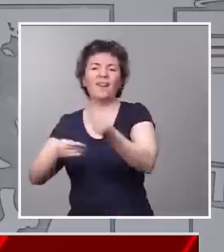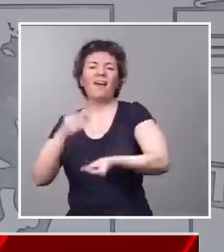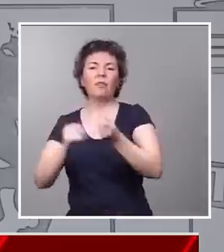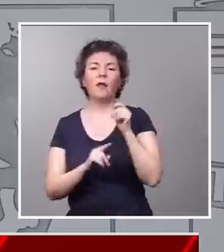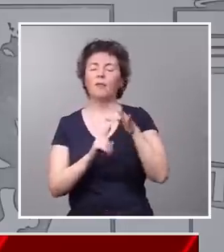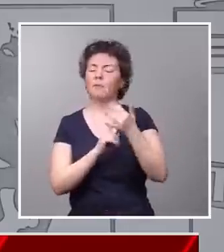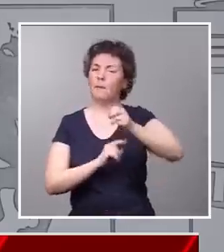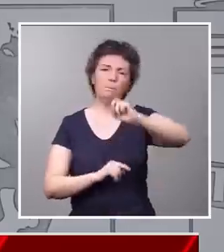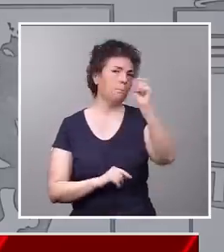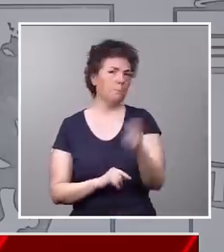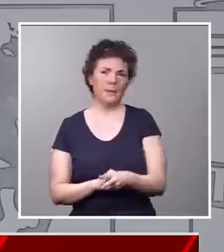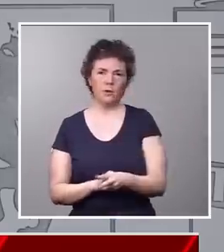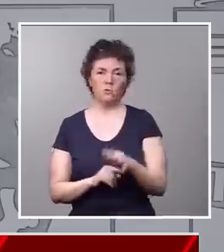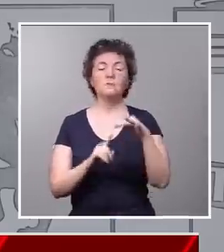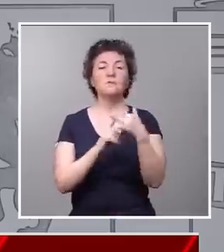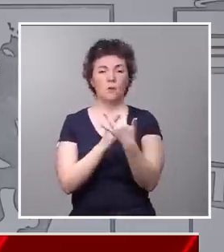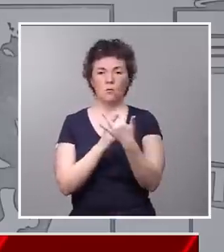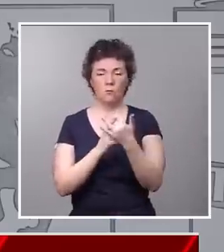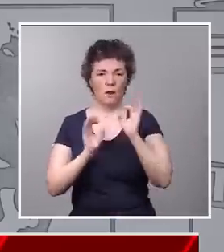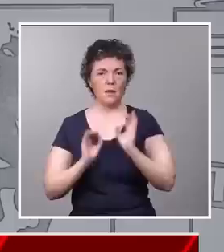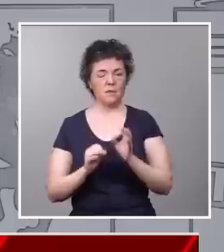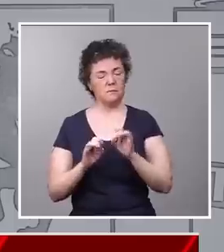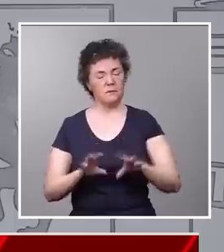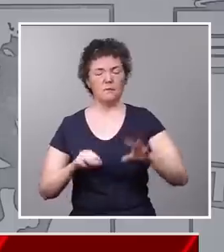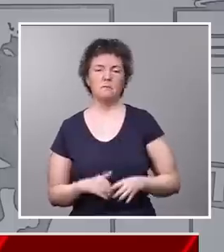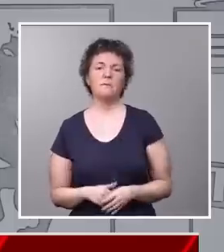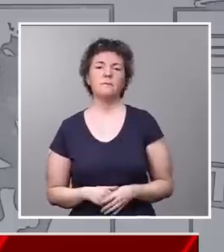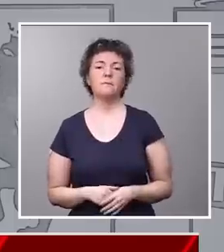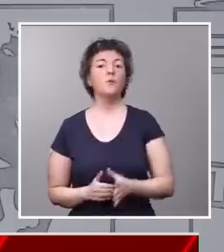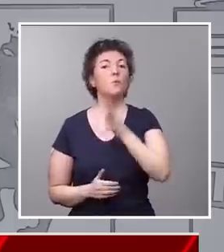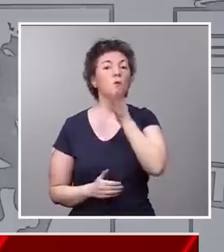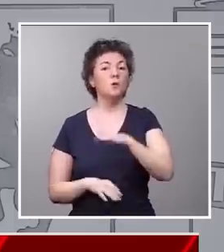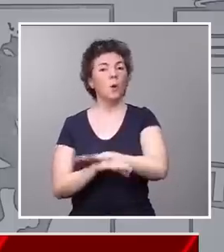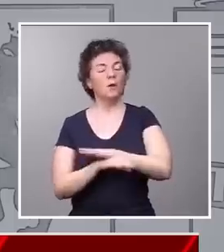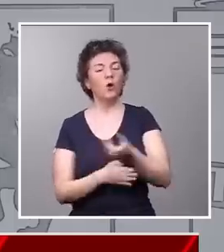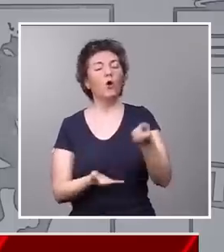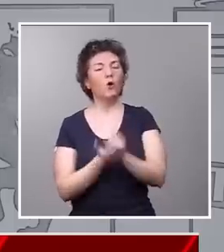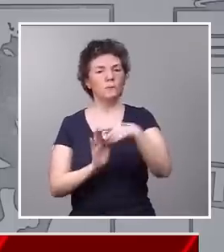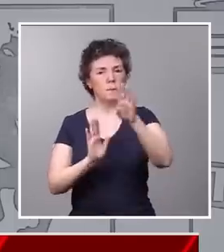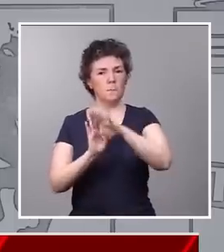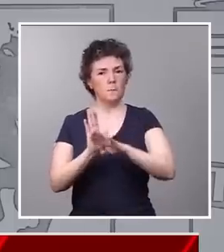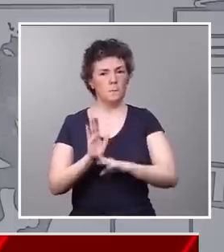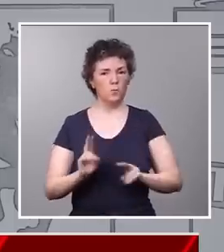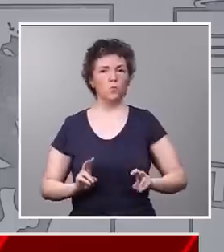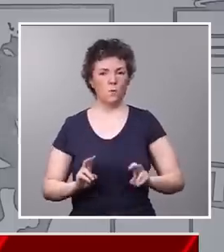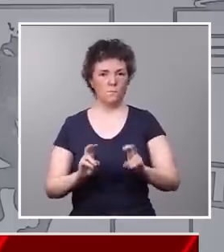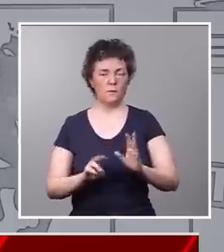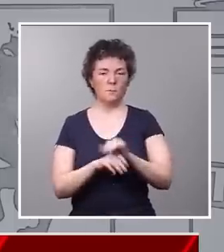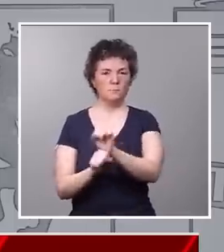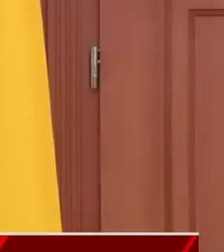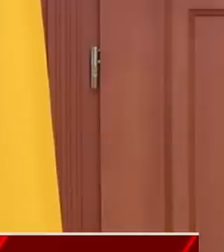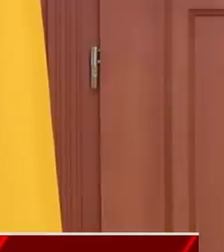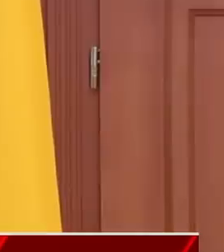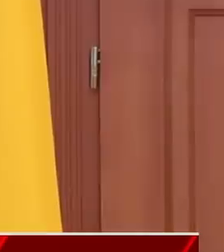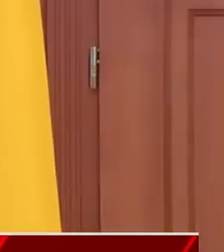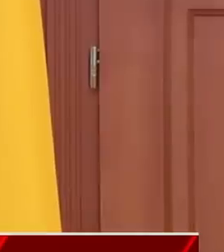asesinos y una banda de sicarios de maduro decida que hay que ir realizará post y lo diga